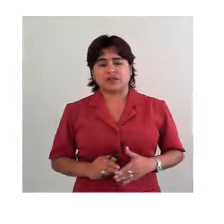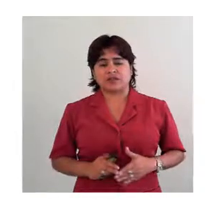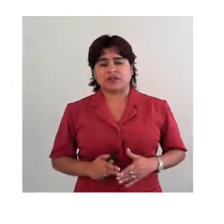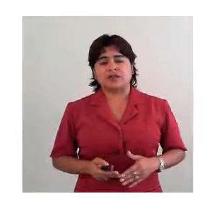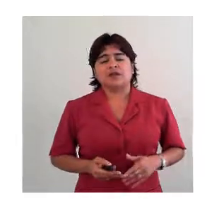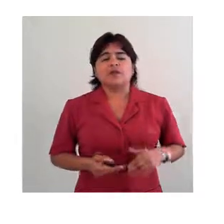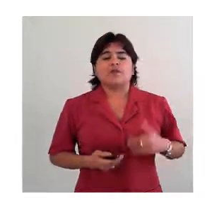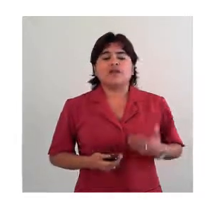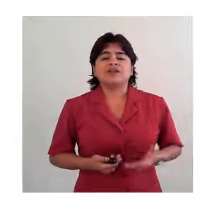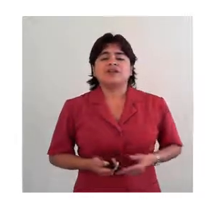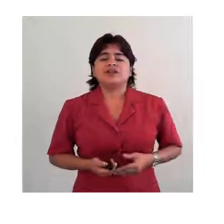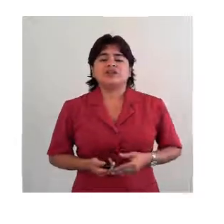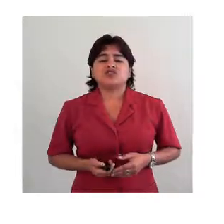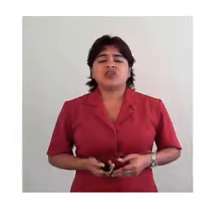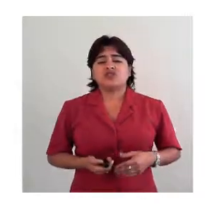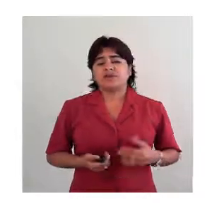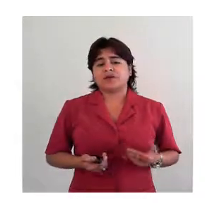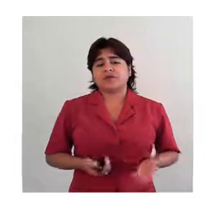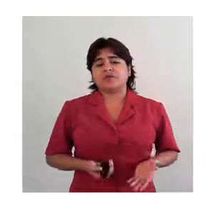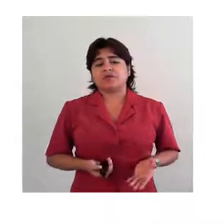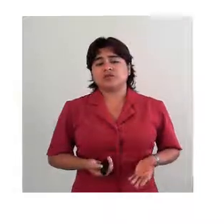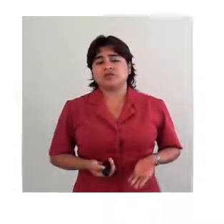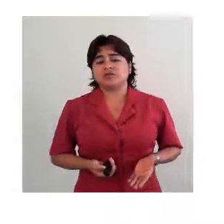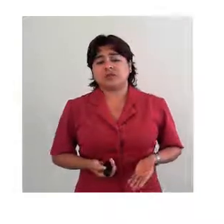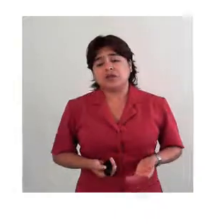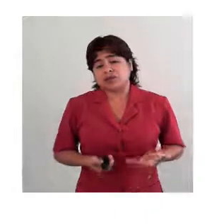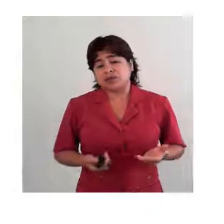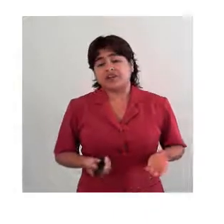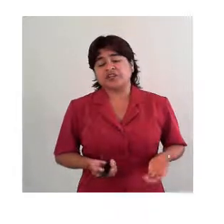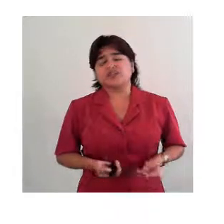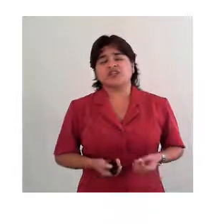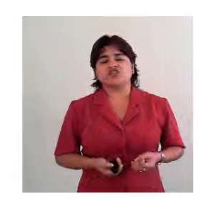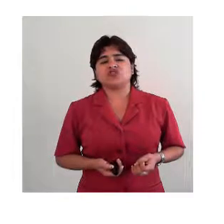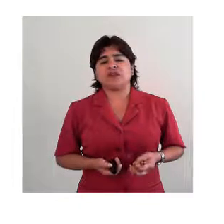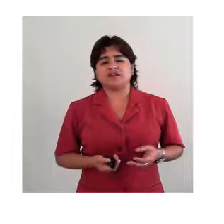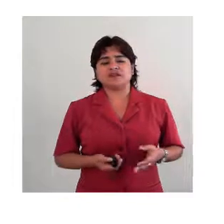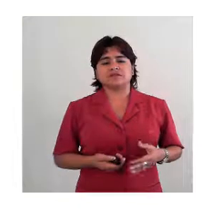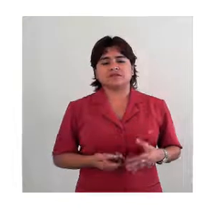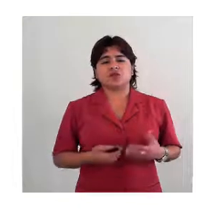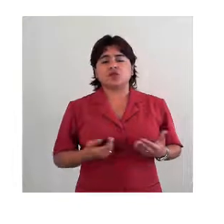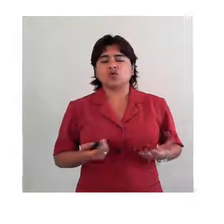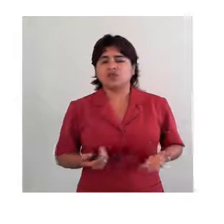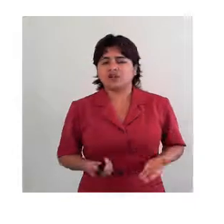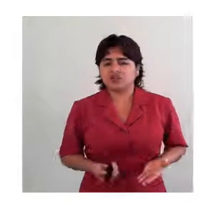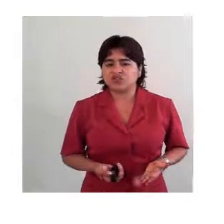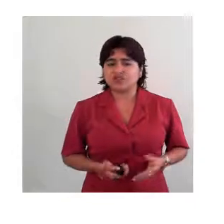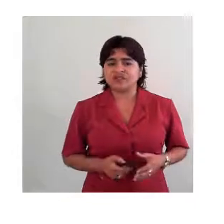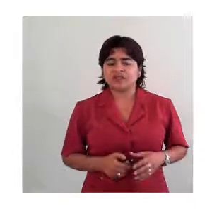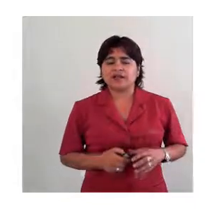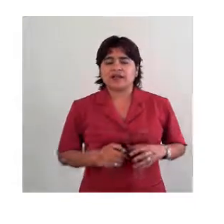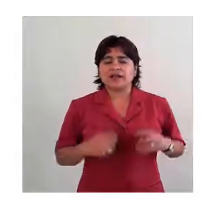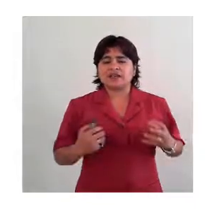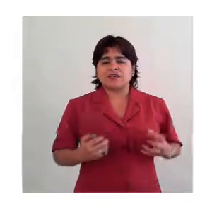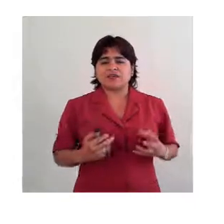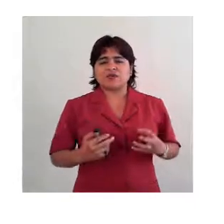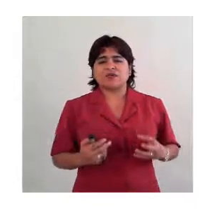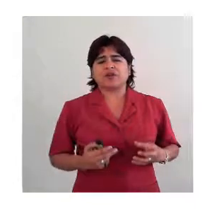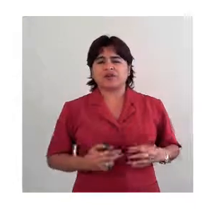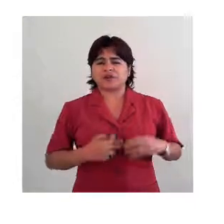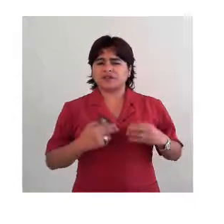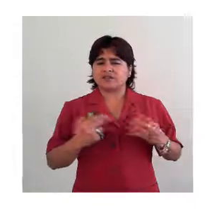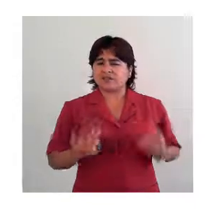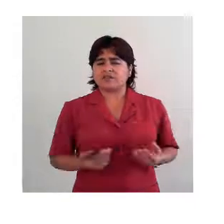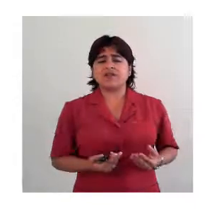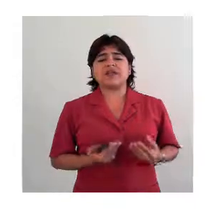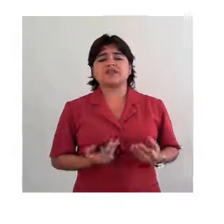nos detiene. Política nacional y objetivos, y los objetivos nacionales. Es el conjunto de acciones. Aquí vemos, por